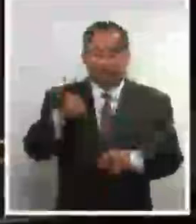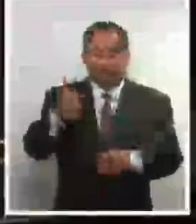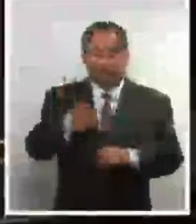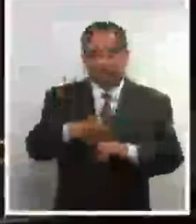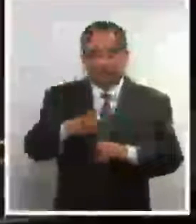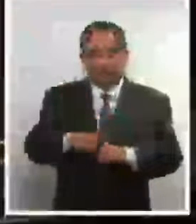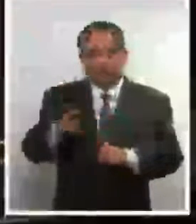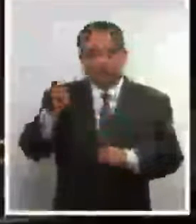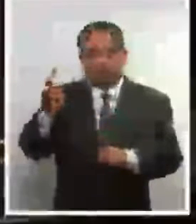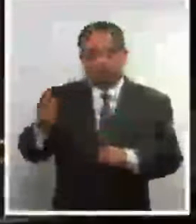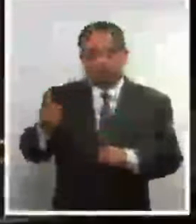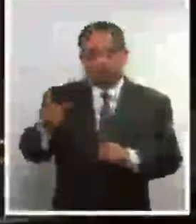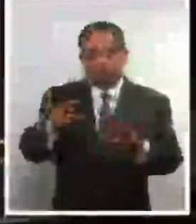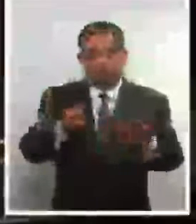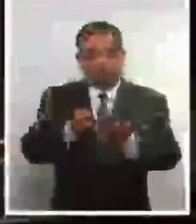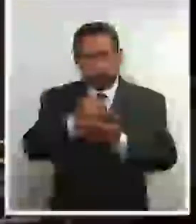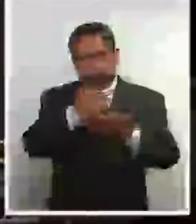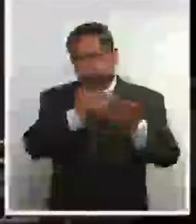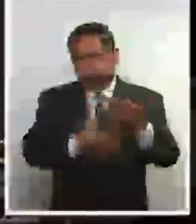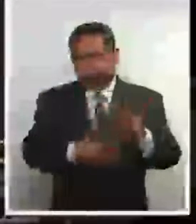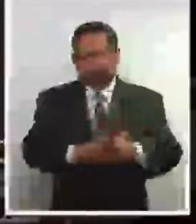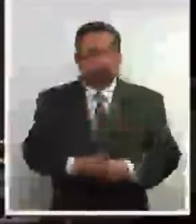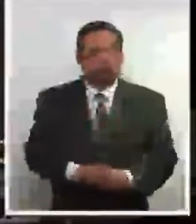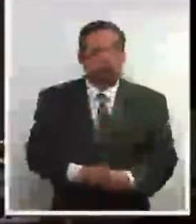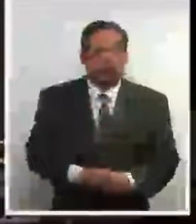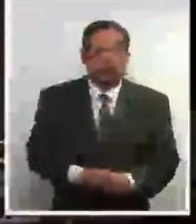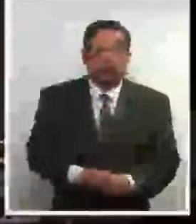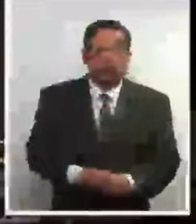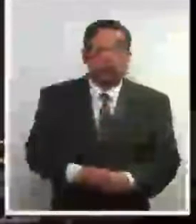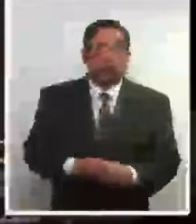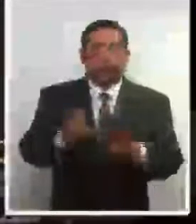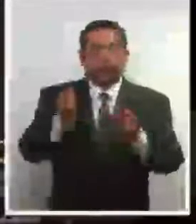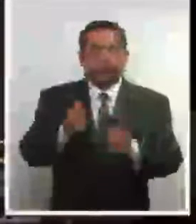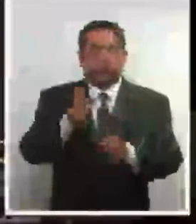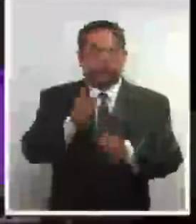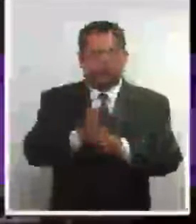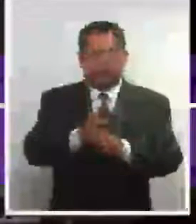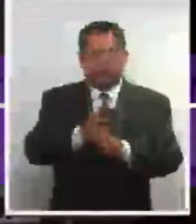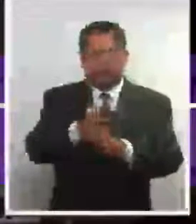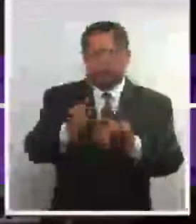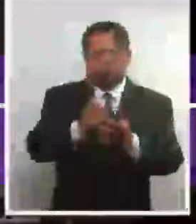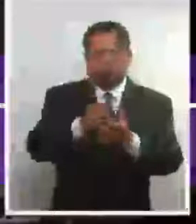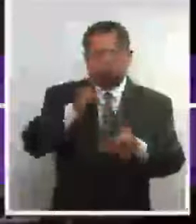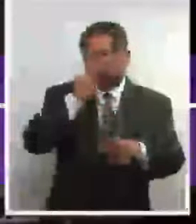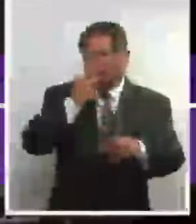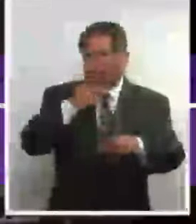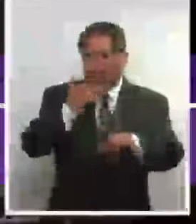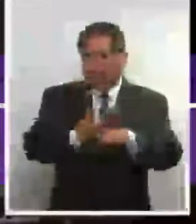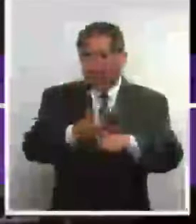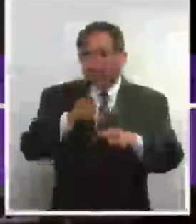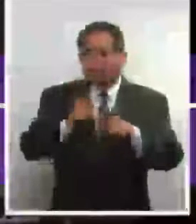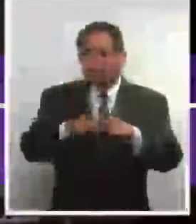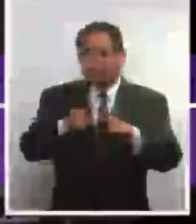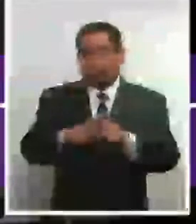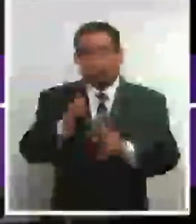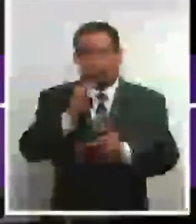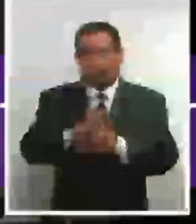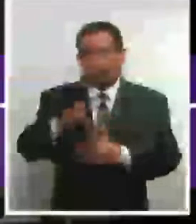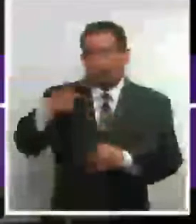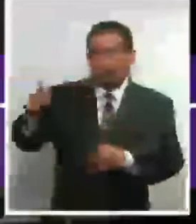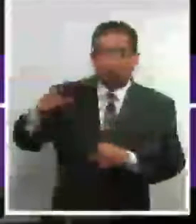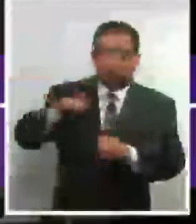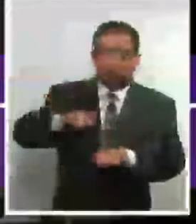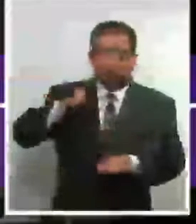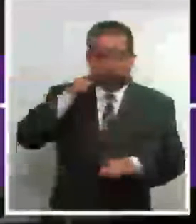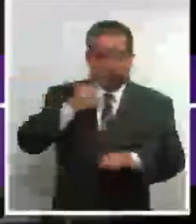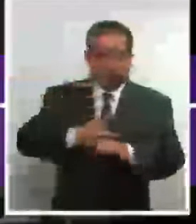numeral 1, disposiciones generales. La seguridad ciudadana es responsabilidad exclusiva del Gobierno